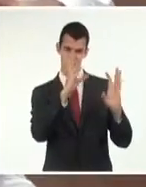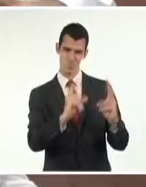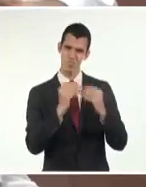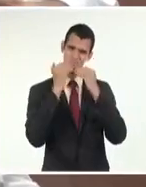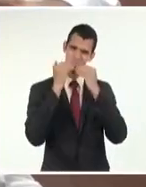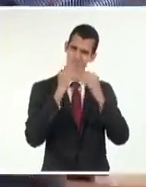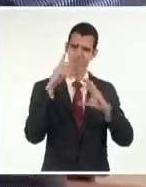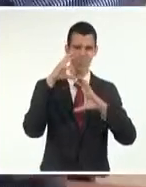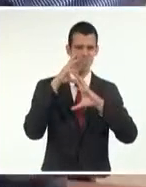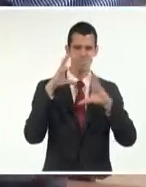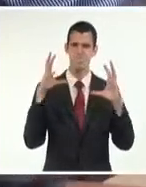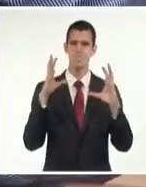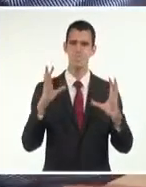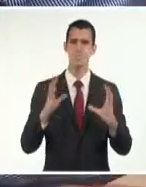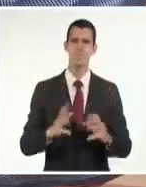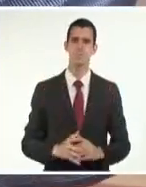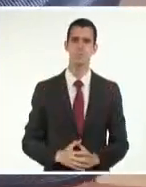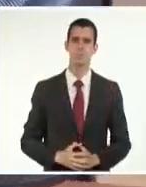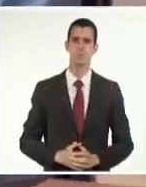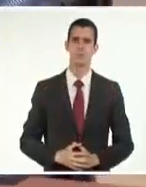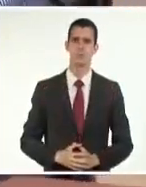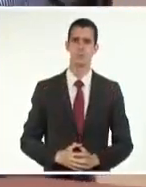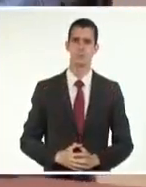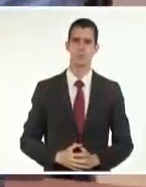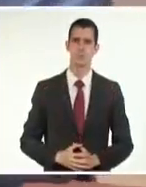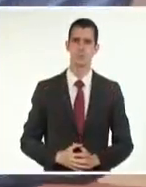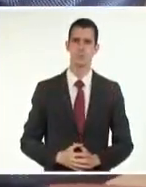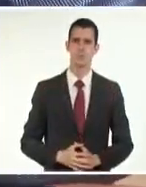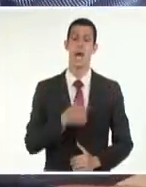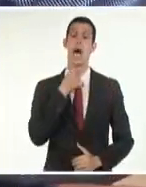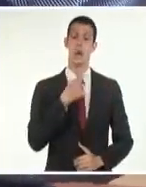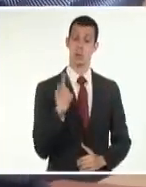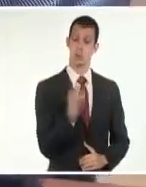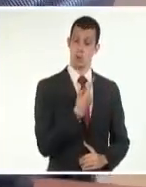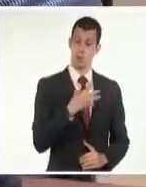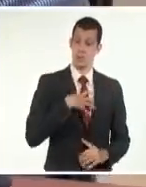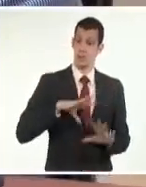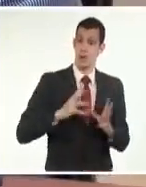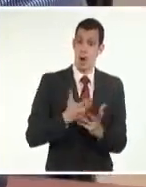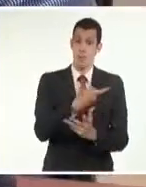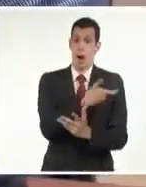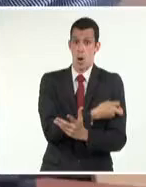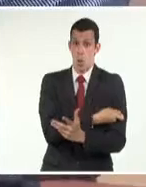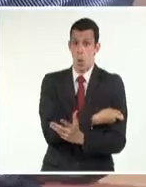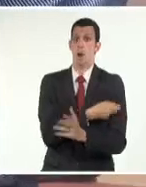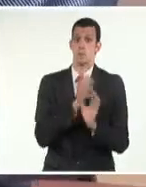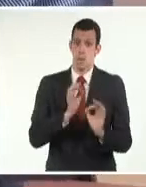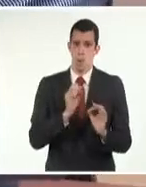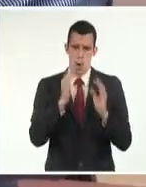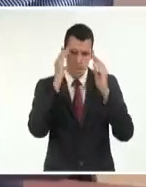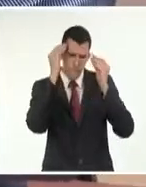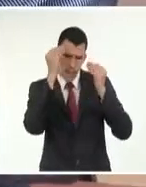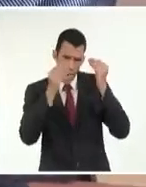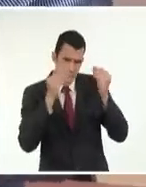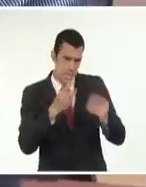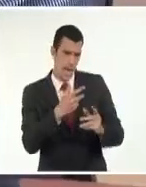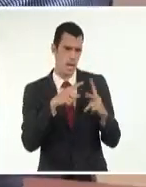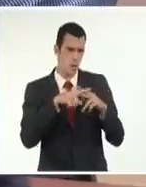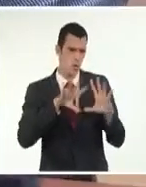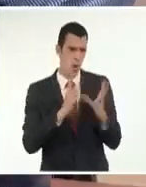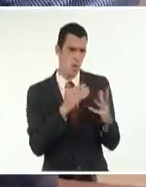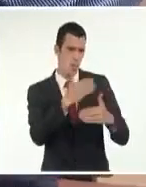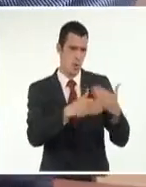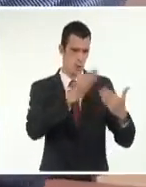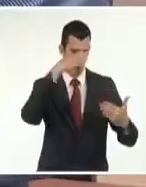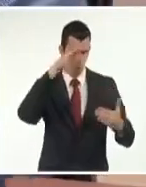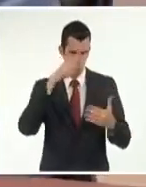impresionantes. Somos de los pocos que, teniendo las vacunas cubanas para resolver los problemas de Cuba, estamos pensando también en cómo